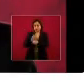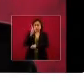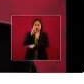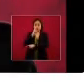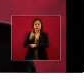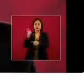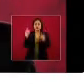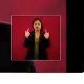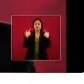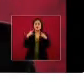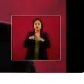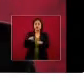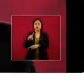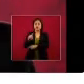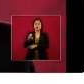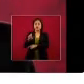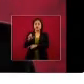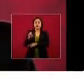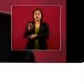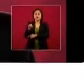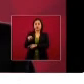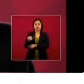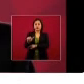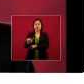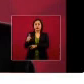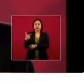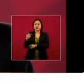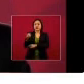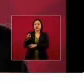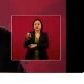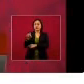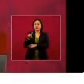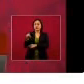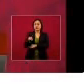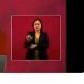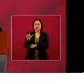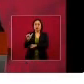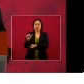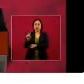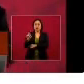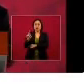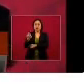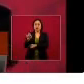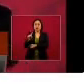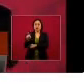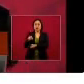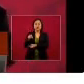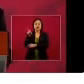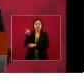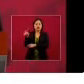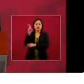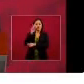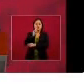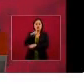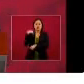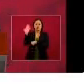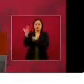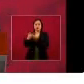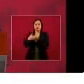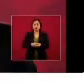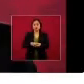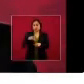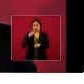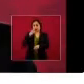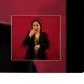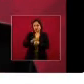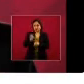es lo que ella hizo como parte del sindicato nacional de trabajadores de la educación y